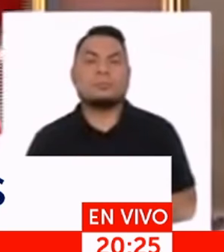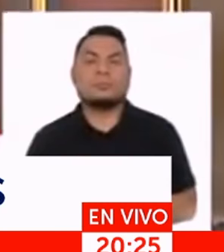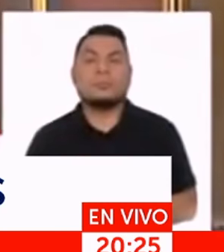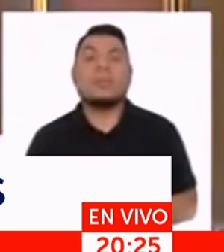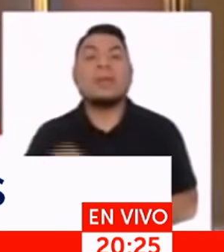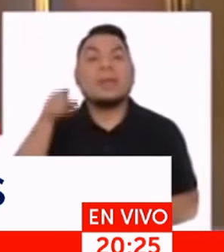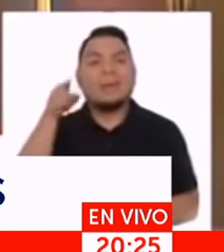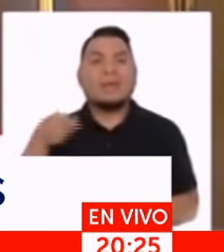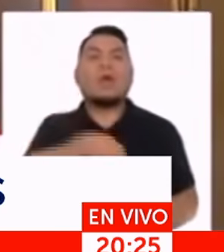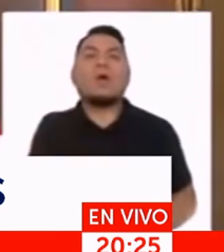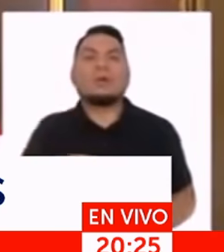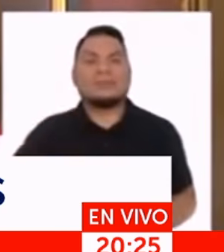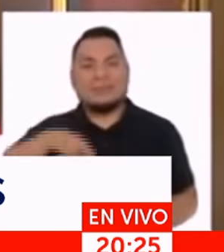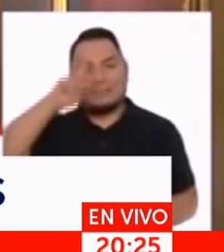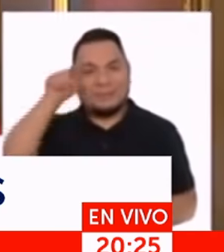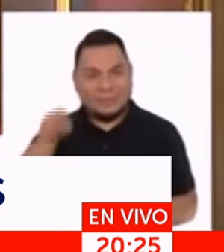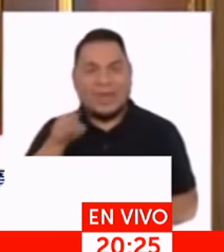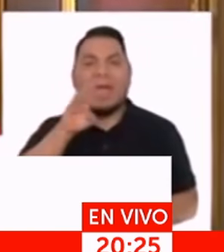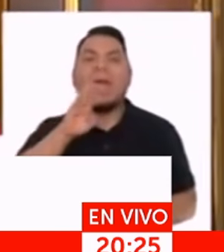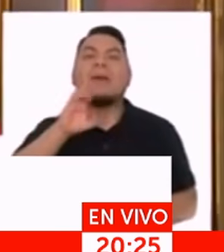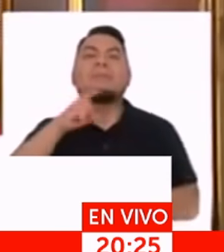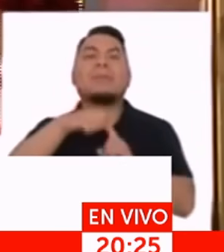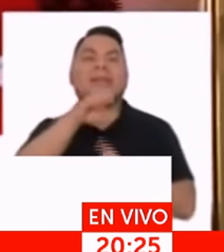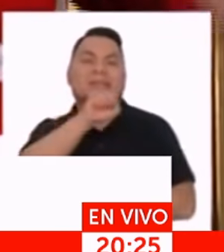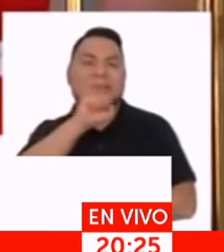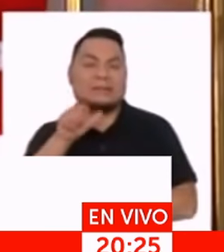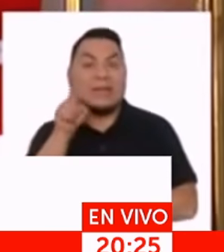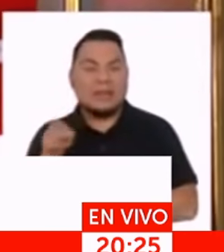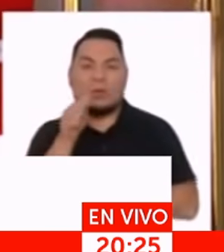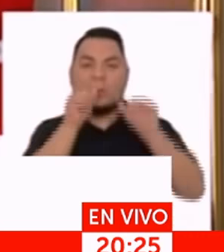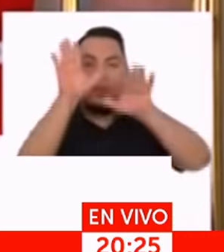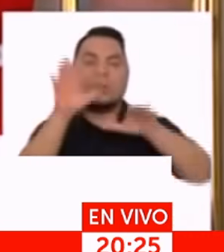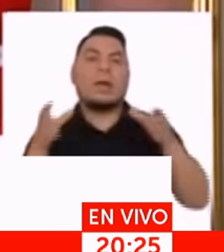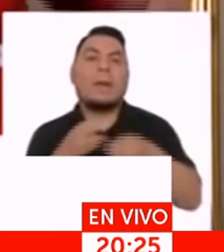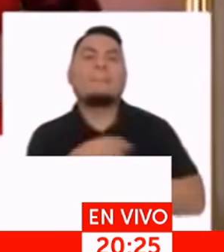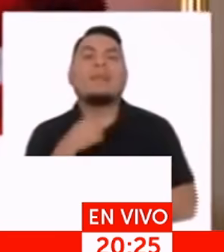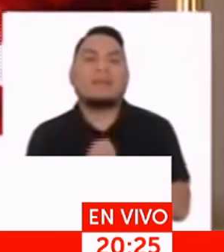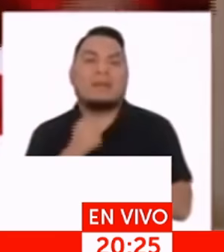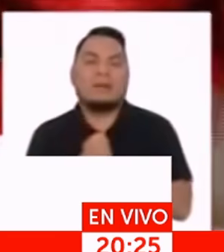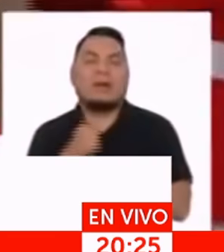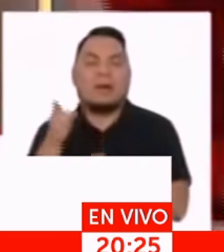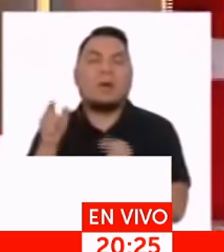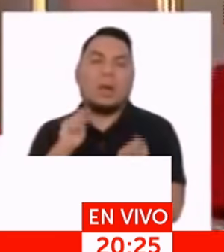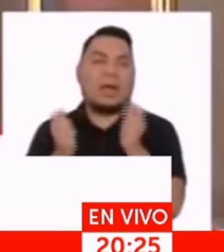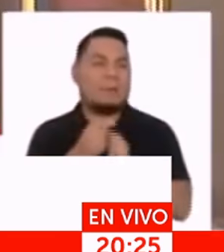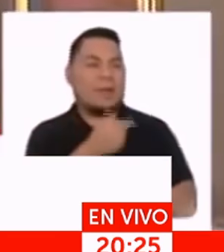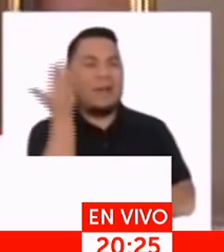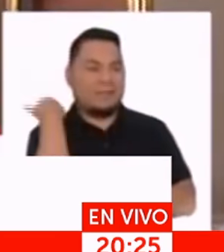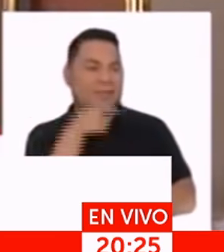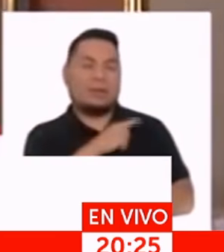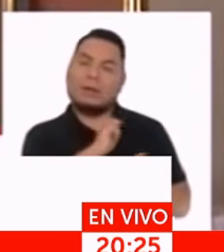es como juramenta la ahora ministra de Trabajo, Betsy Chávez, en reemplazo del saliente exministro